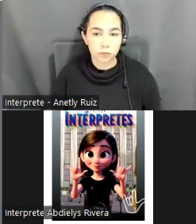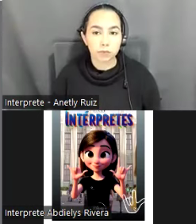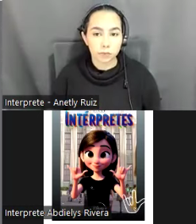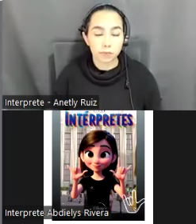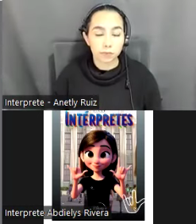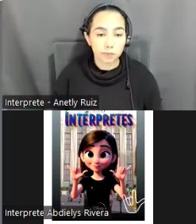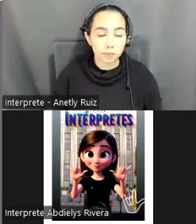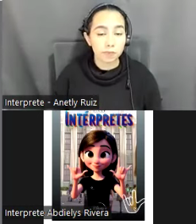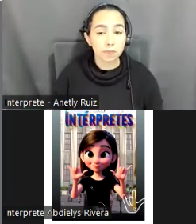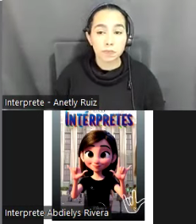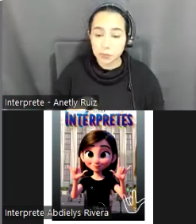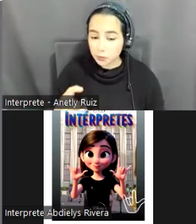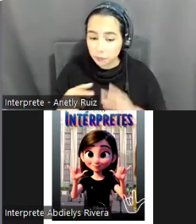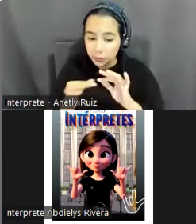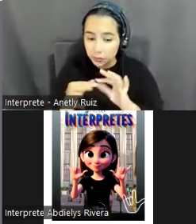no hay personal de psiquiatría